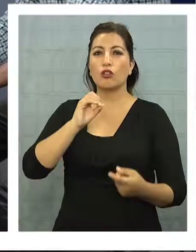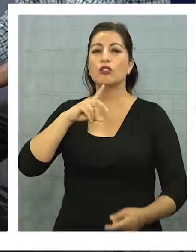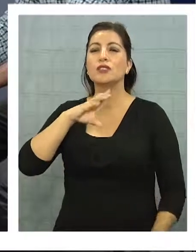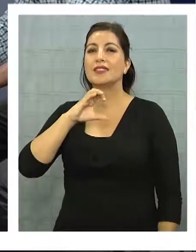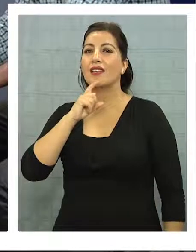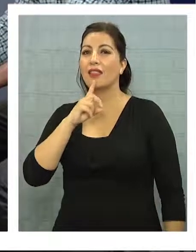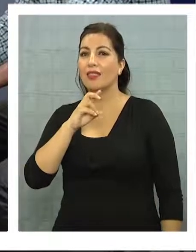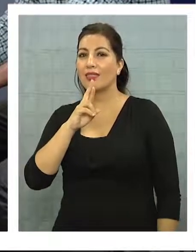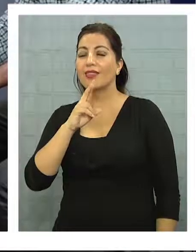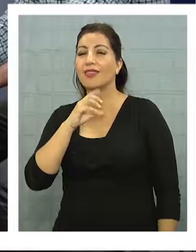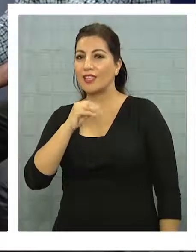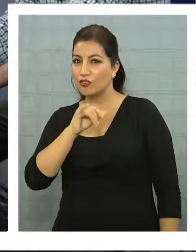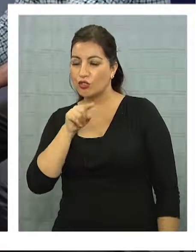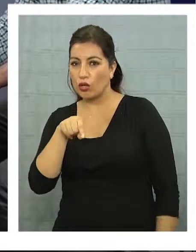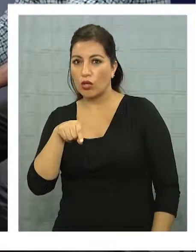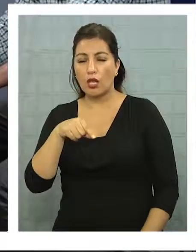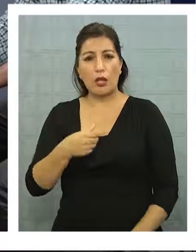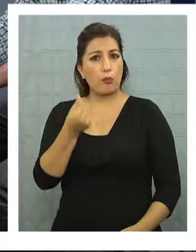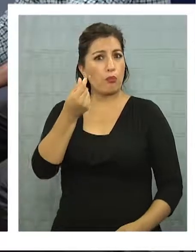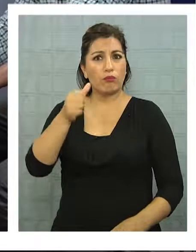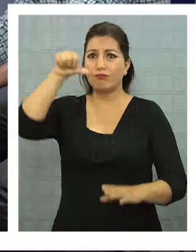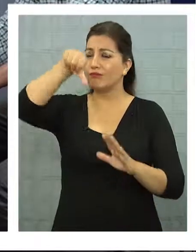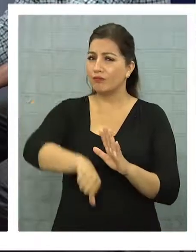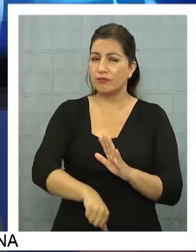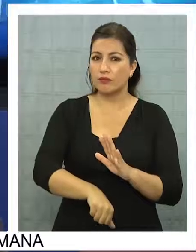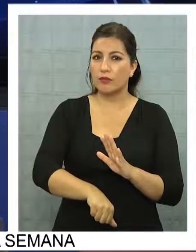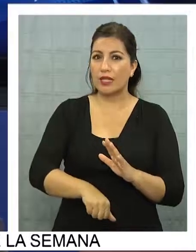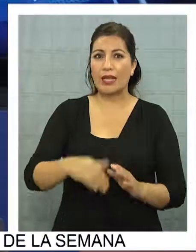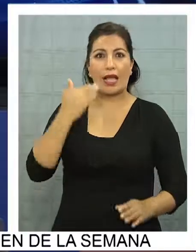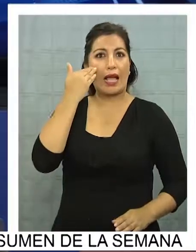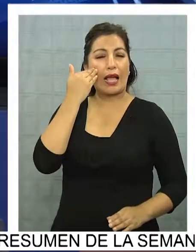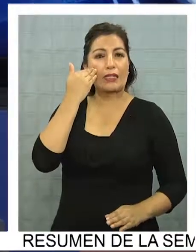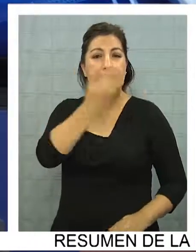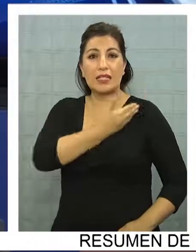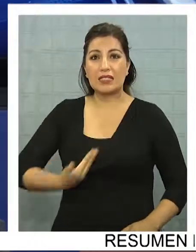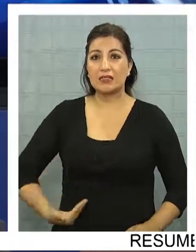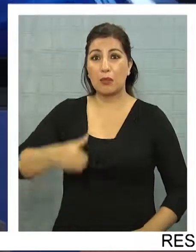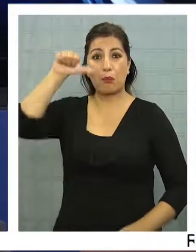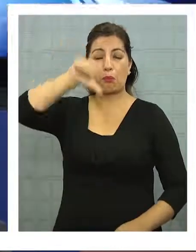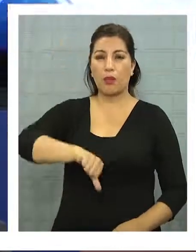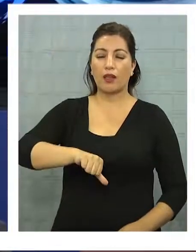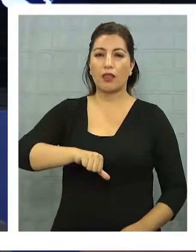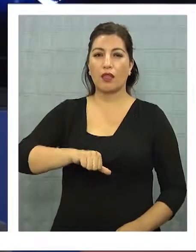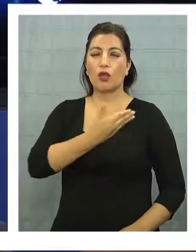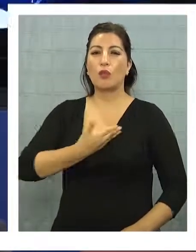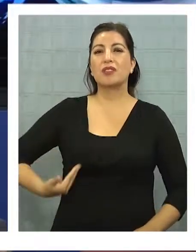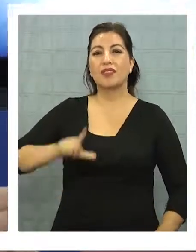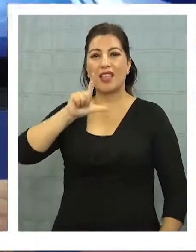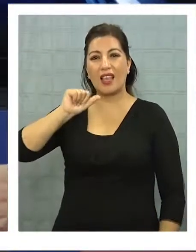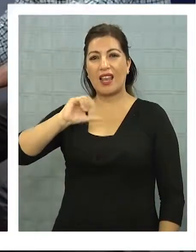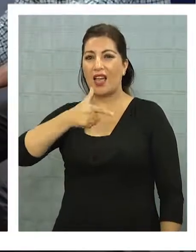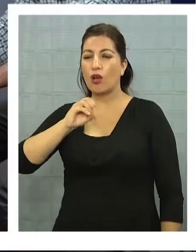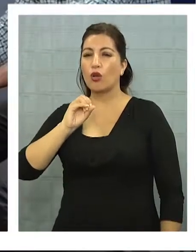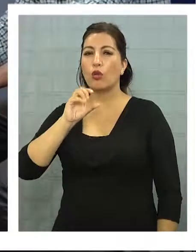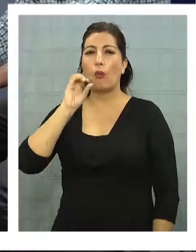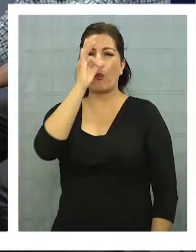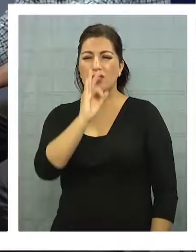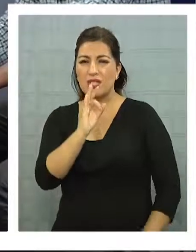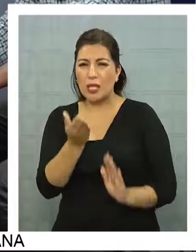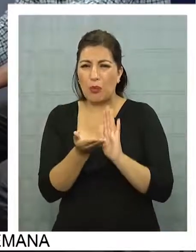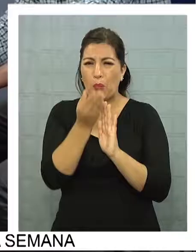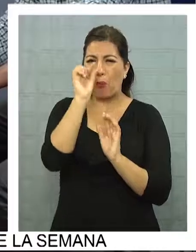que hubo una caída del producto y estuvimos a punto de perder las elecciones, con el Presidente Lagos, que realmente ganó por muy poco cuando venía con mucha